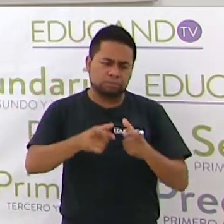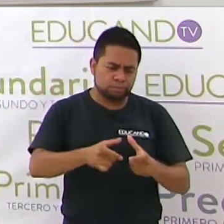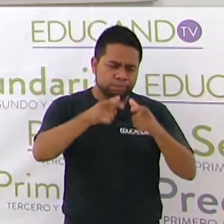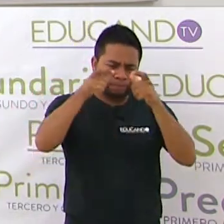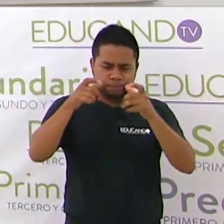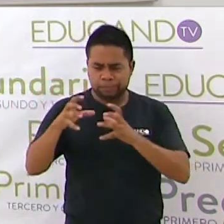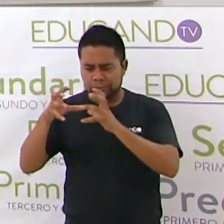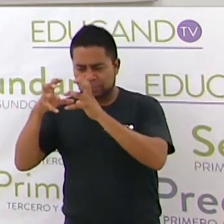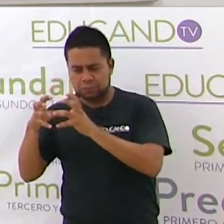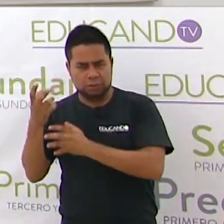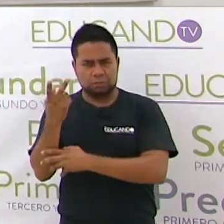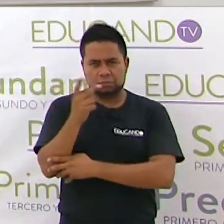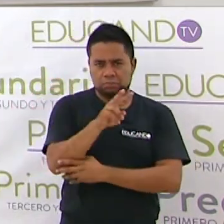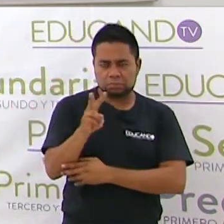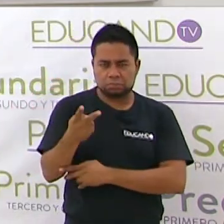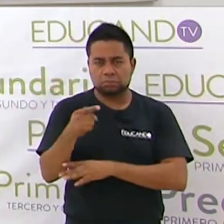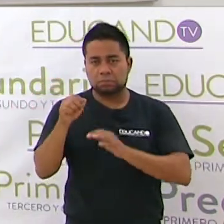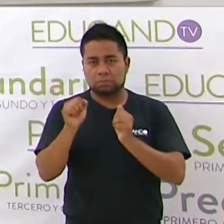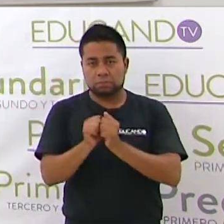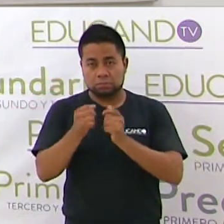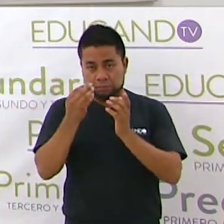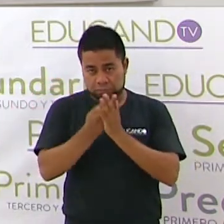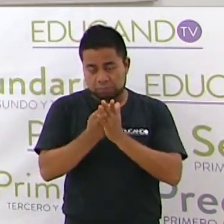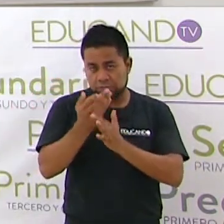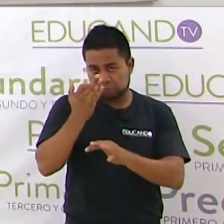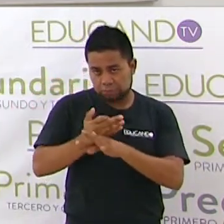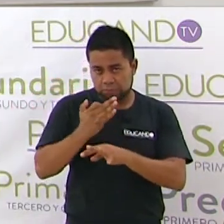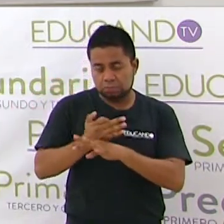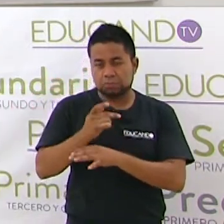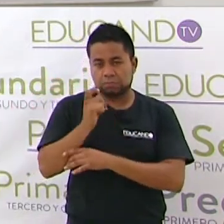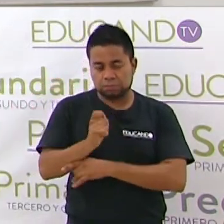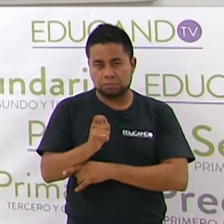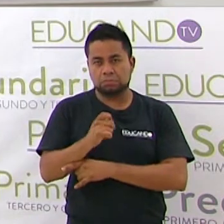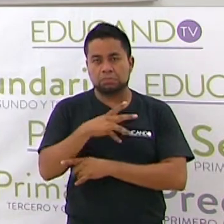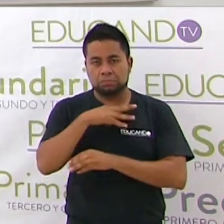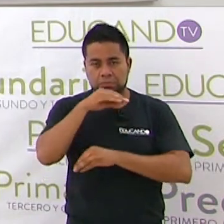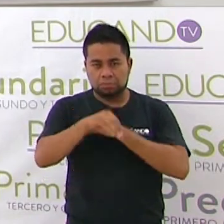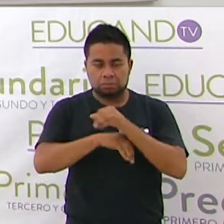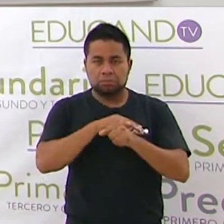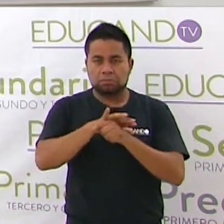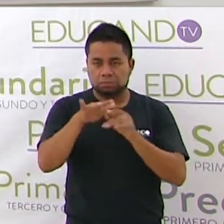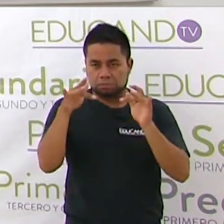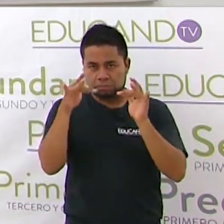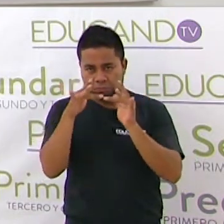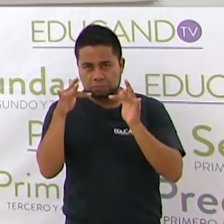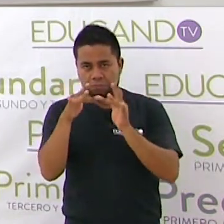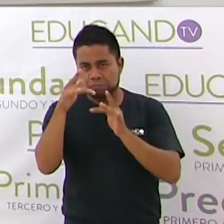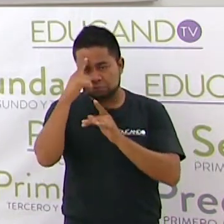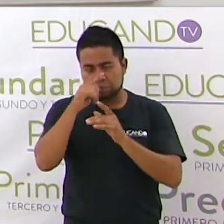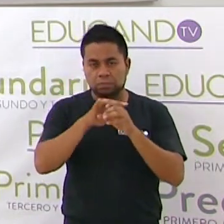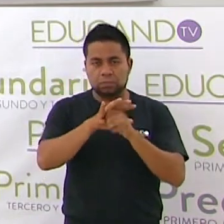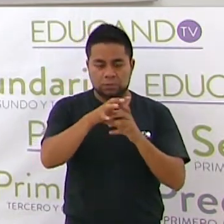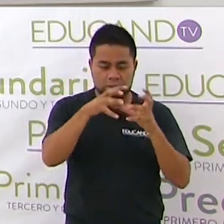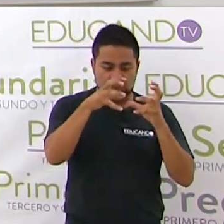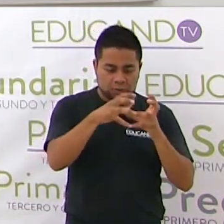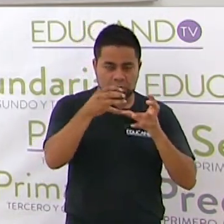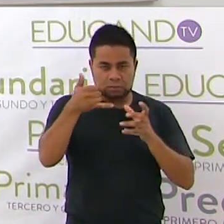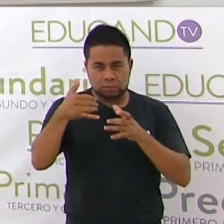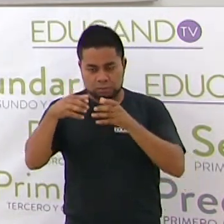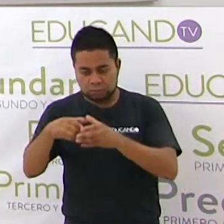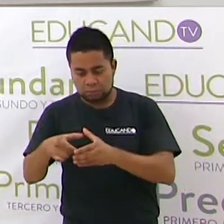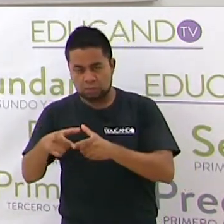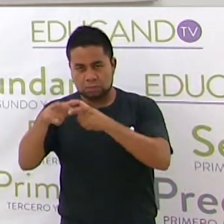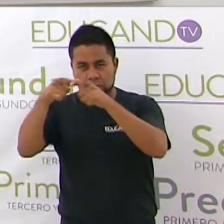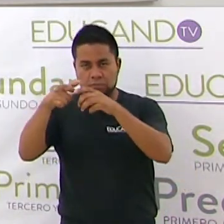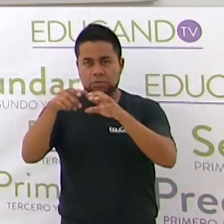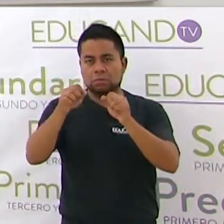esfera. Y a partir de esta sesión, niños y niñas, vamos a establecer qué relación existe, dice, entre una esfera y un cilindro con el